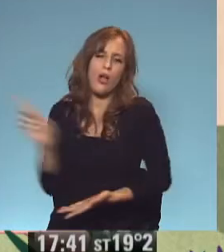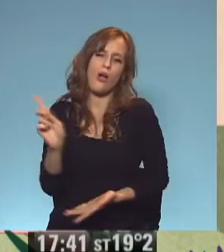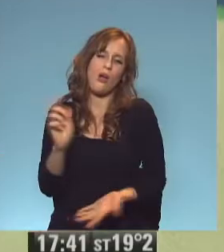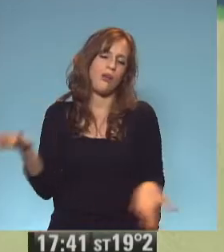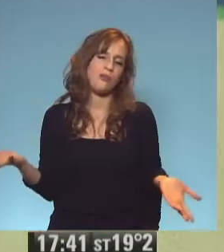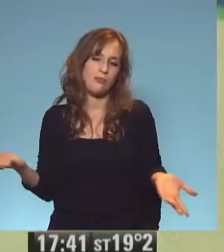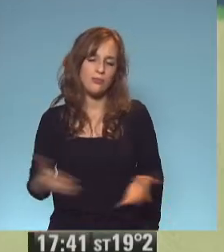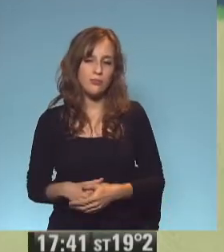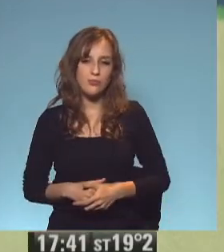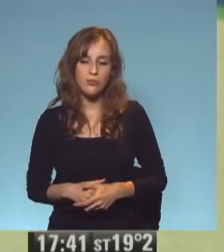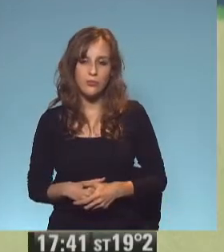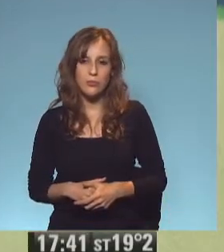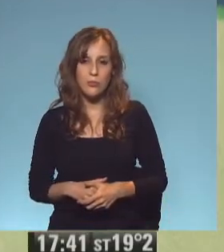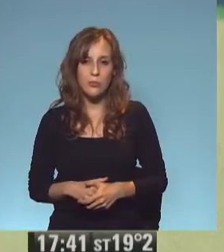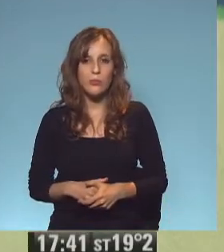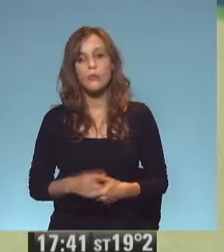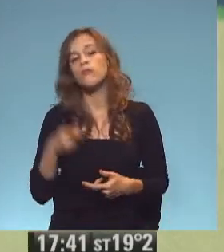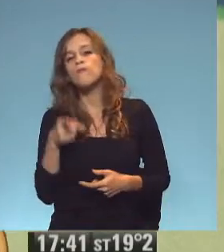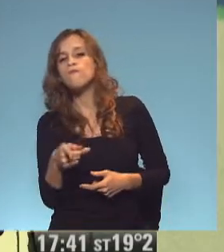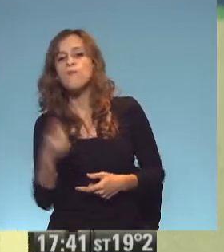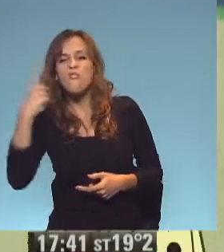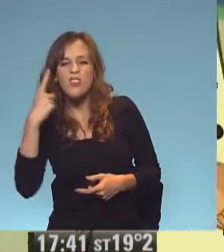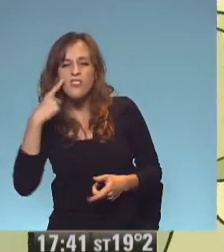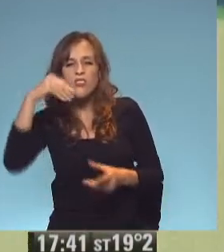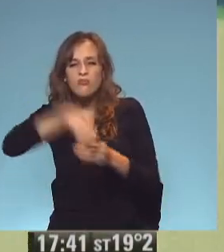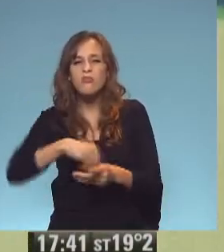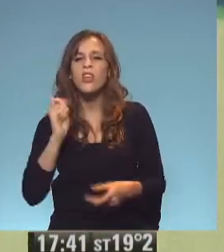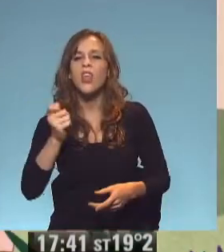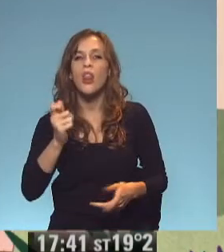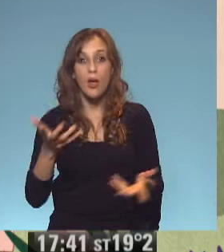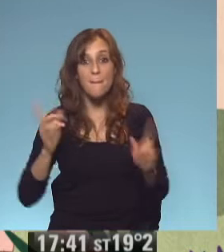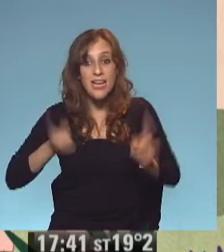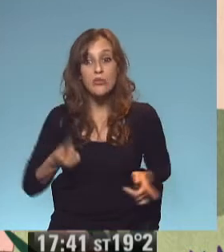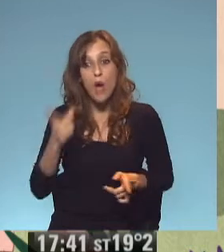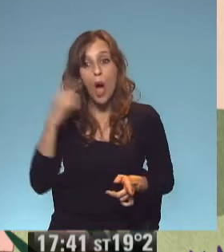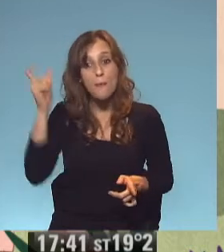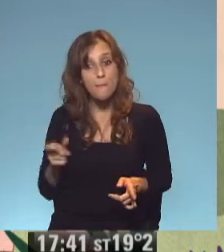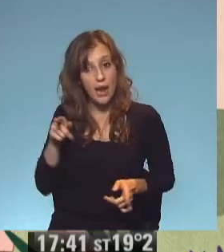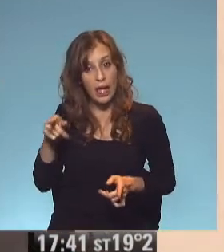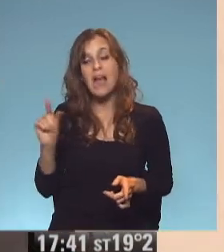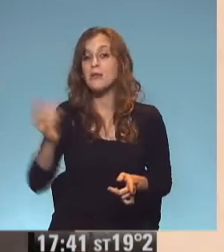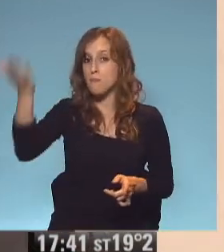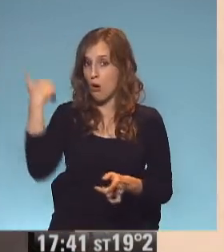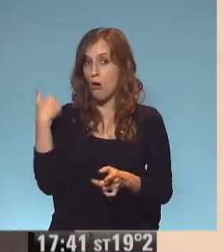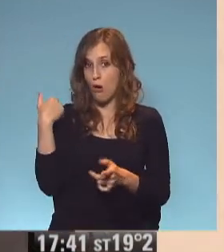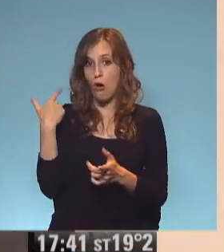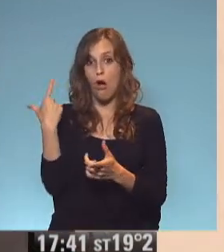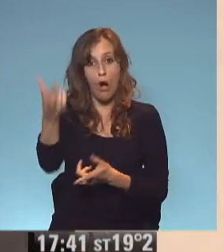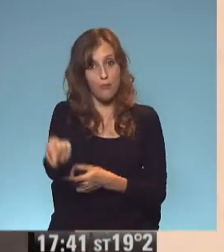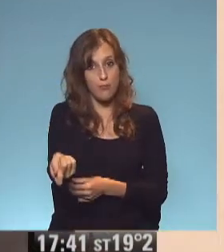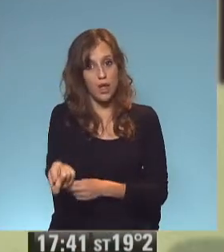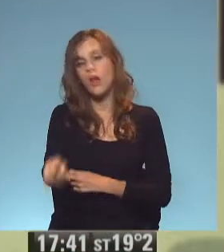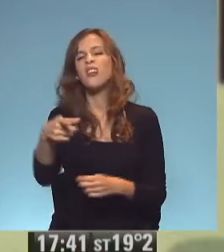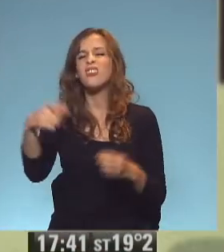cazafantasmas. ¿Quién vive acá? El Dr. Fantasmón compró las tierras hace poco. ¿Y esas